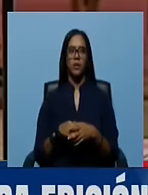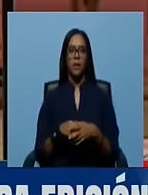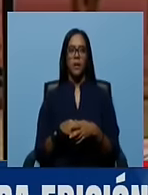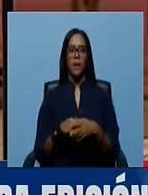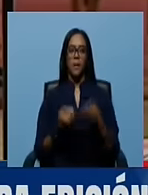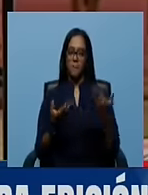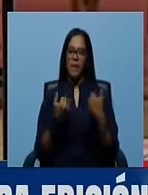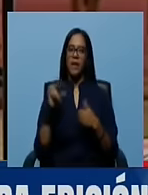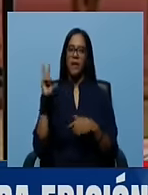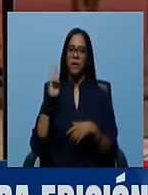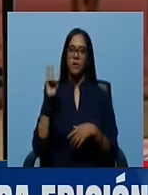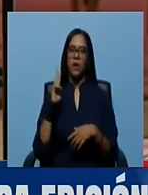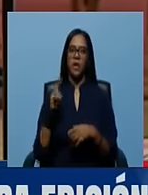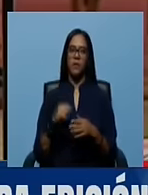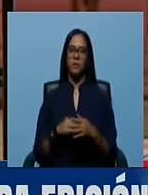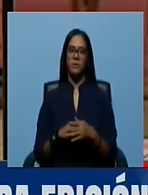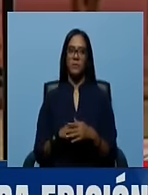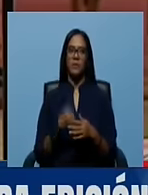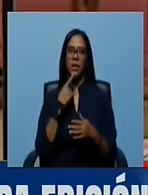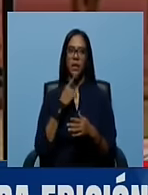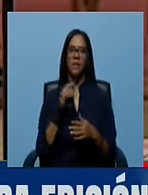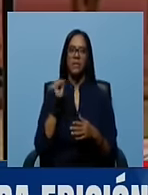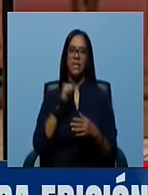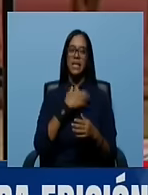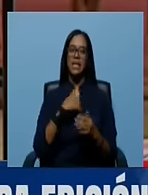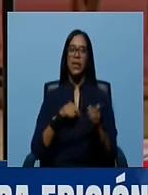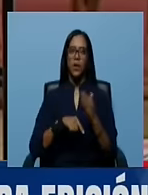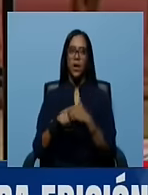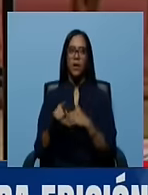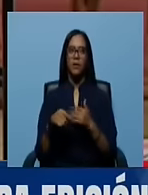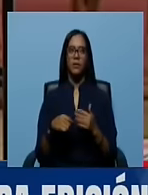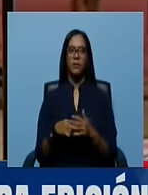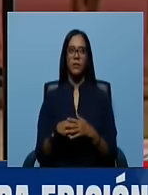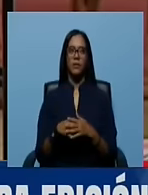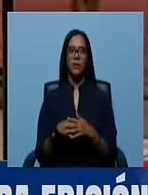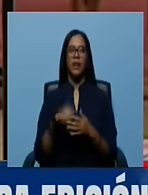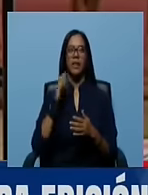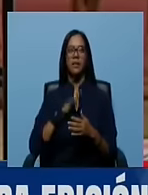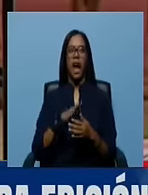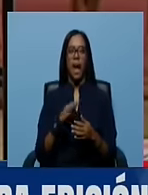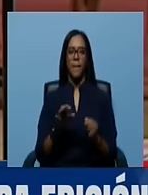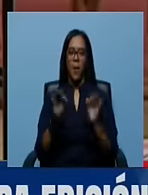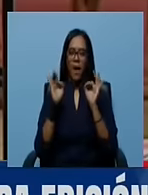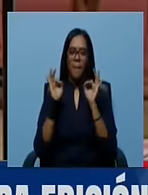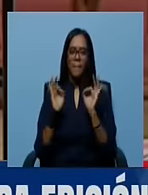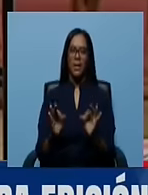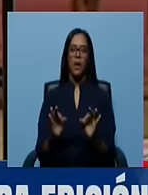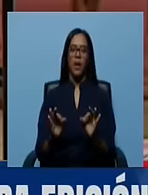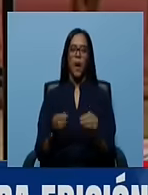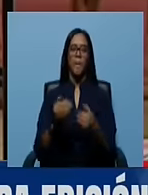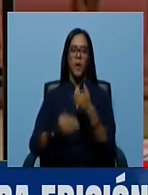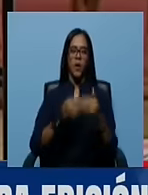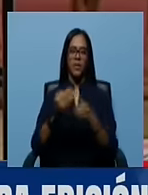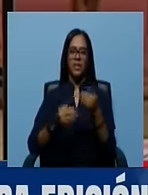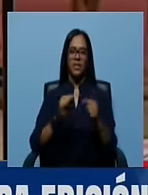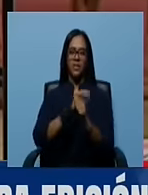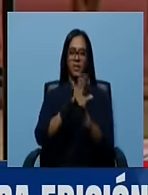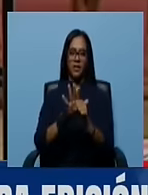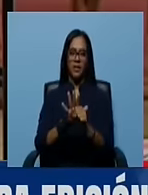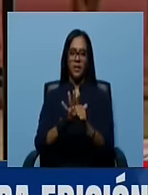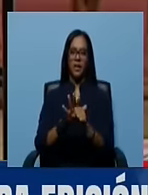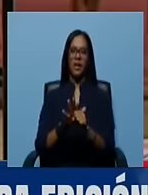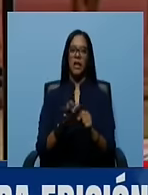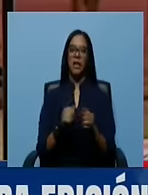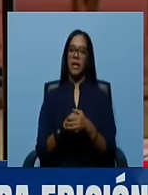vente a Venezuela. Me dijo, sí, quiero ir. Estábamos en pleno proceso de la pandemia, las